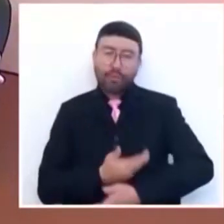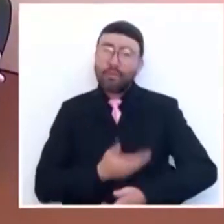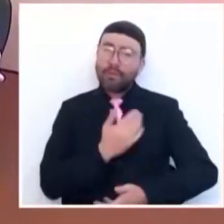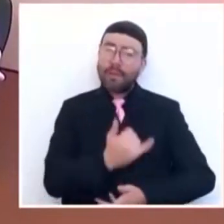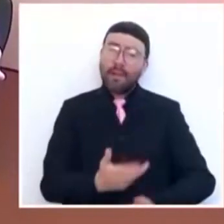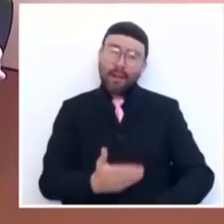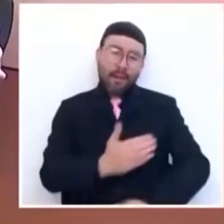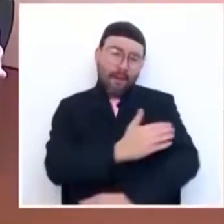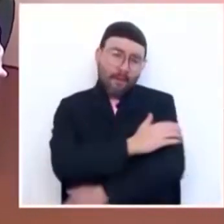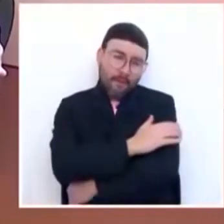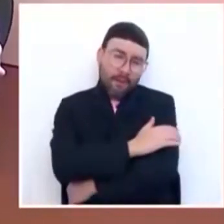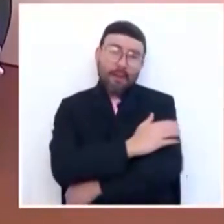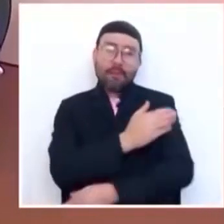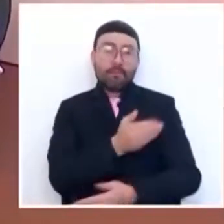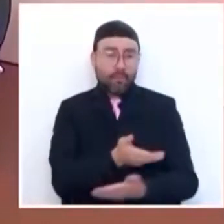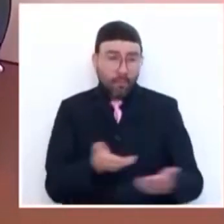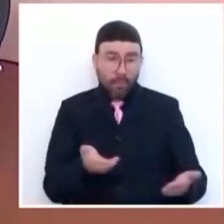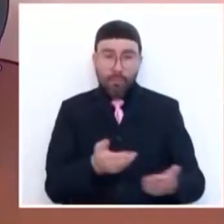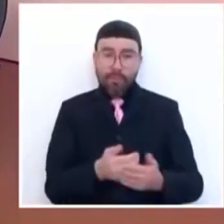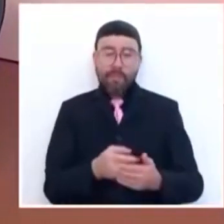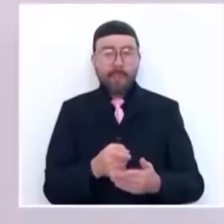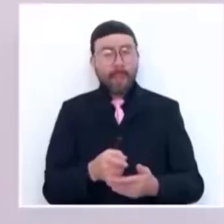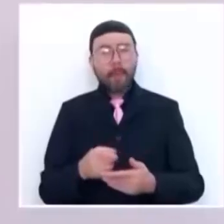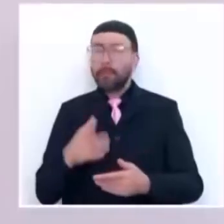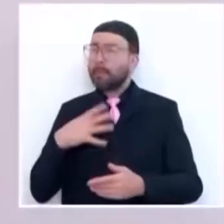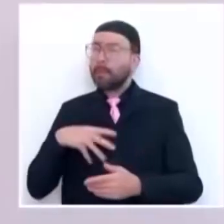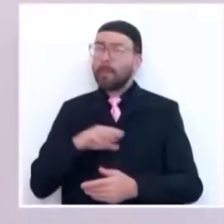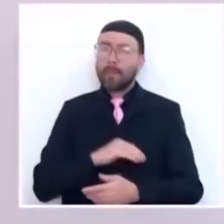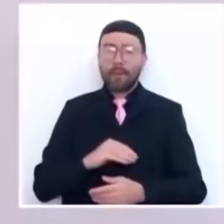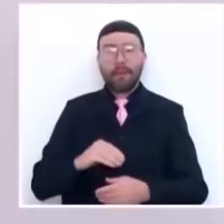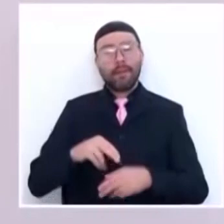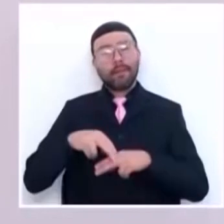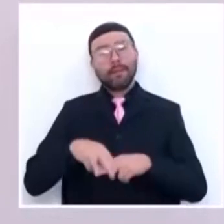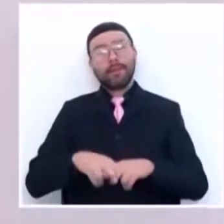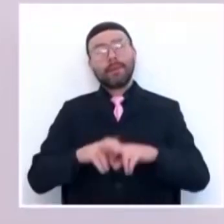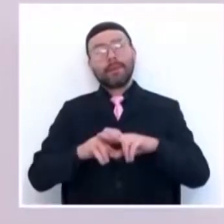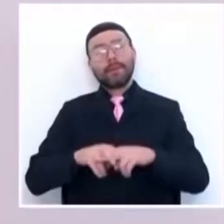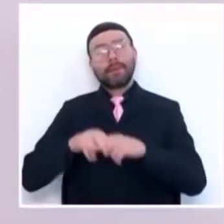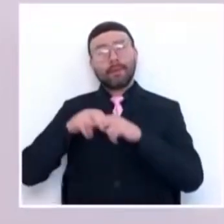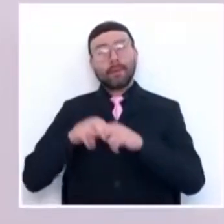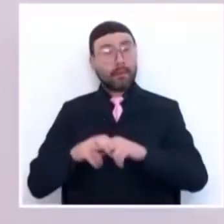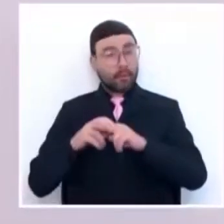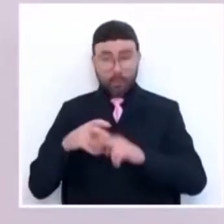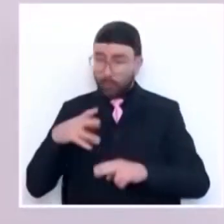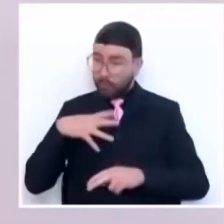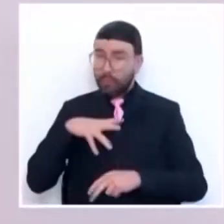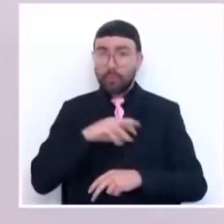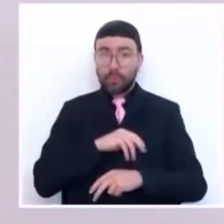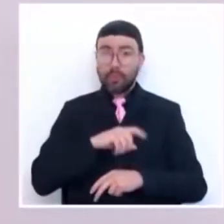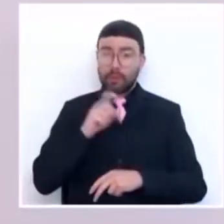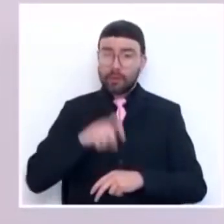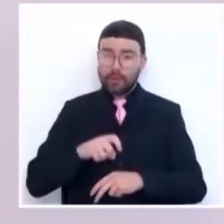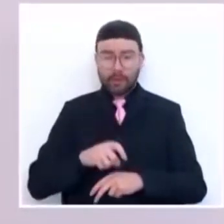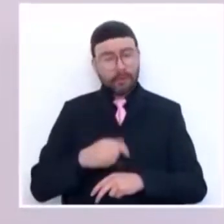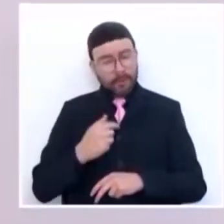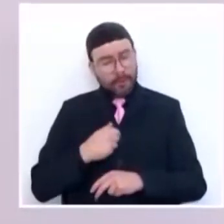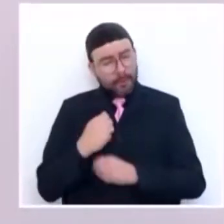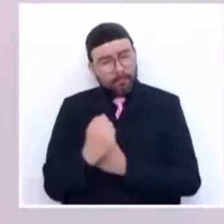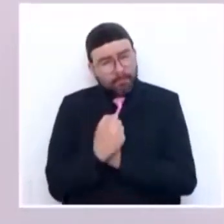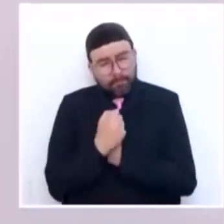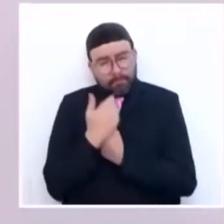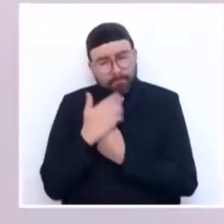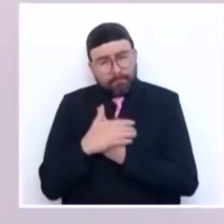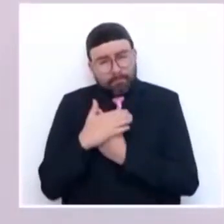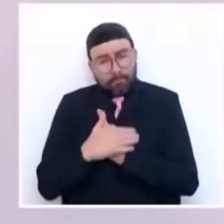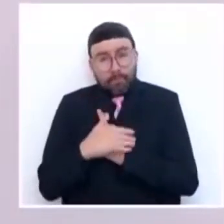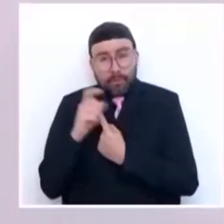abrazarlos, de mecernos los unos a los otros. Los seres humanos necesitamos darnos esos afectos. Y si es